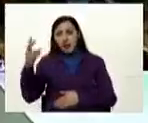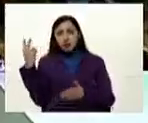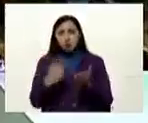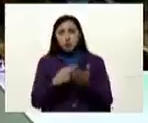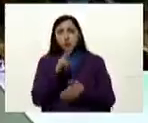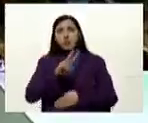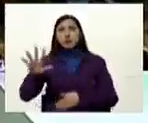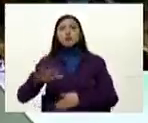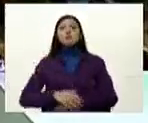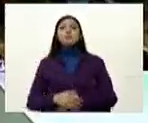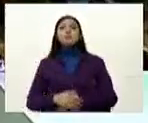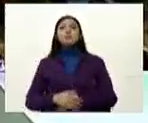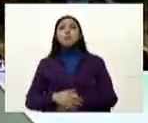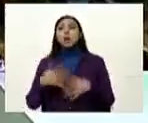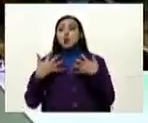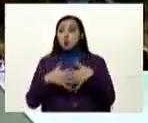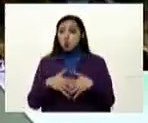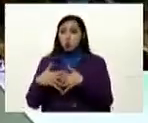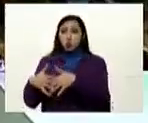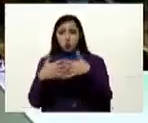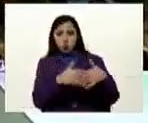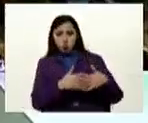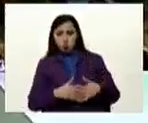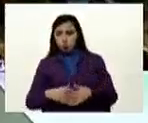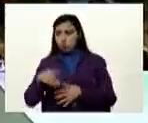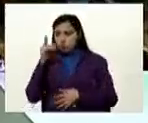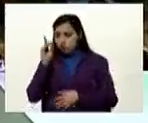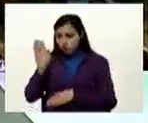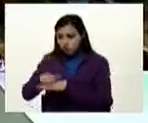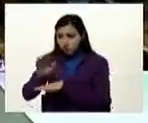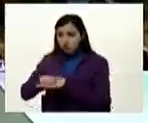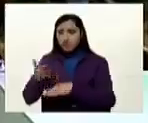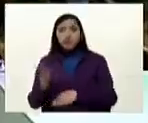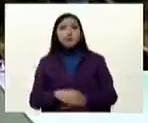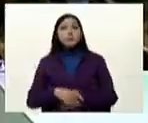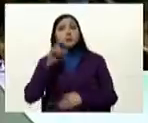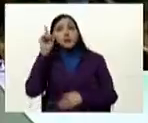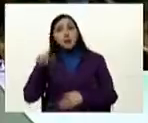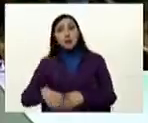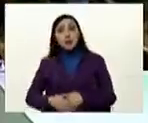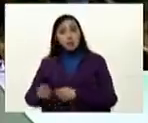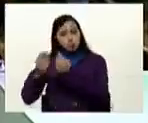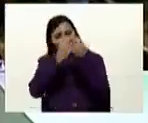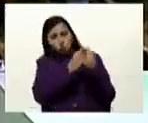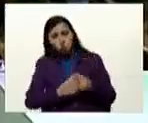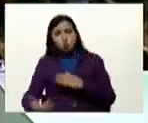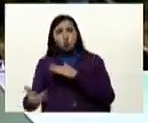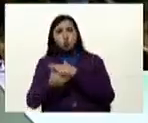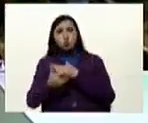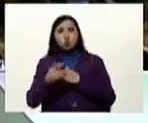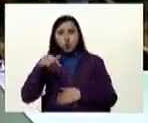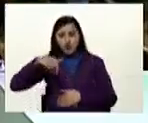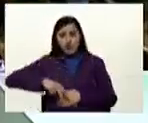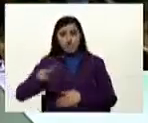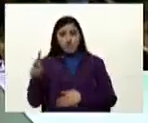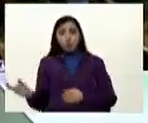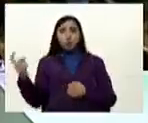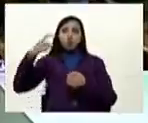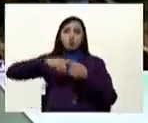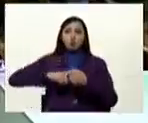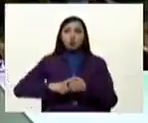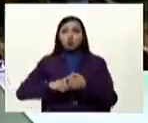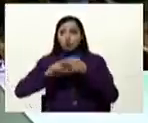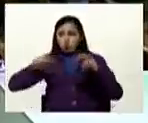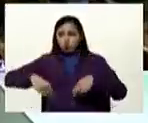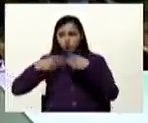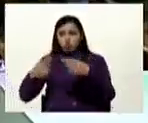el tema de la industrialización, señora vicepresidenta, el tema de la economía digital, donde Venezuela va a la vanguardia con el